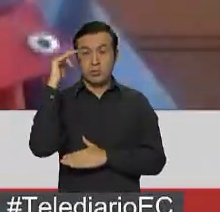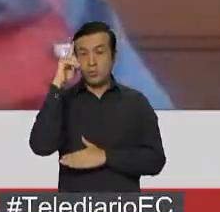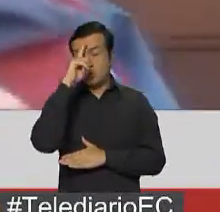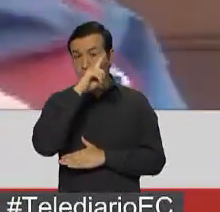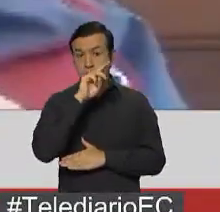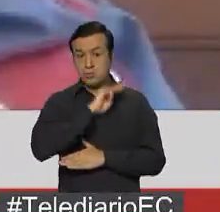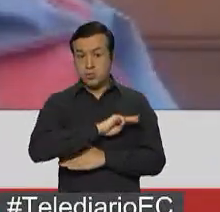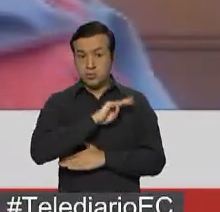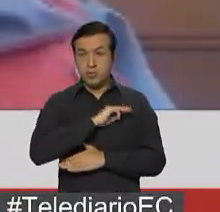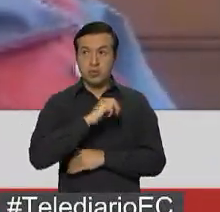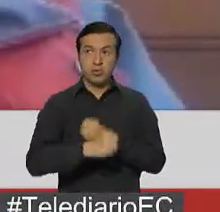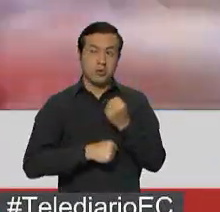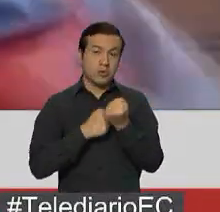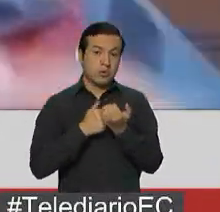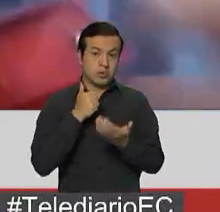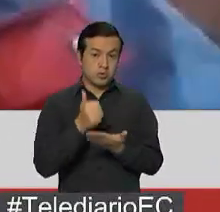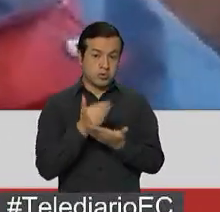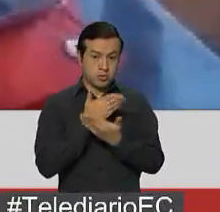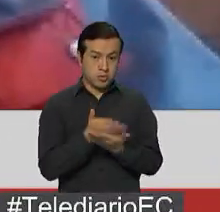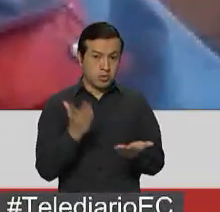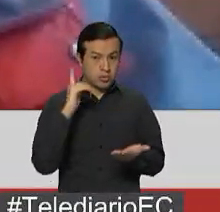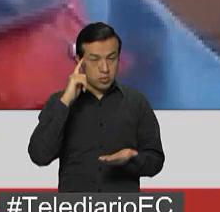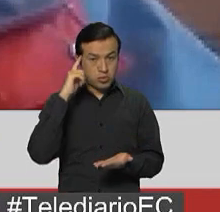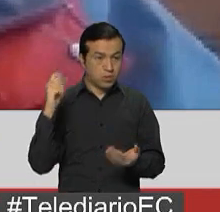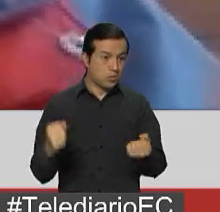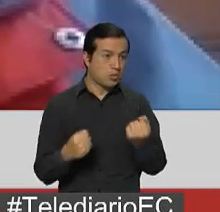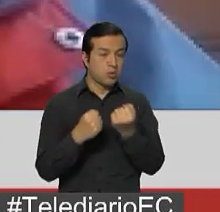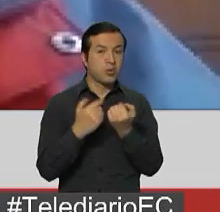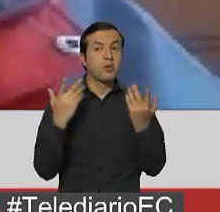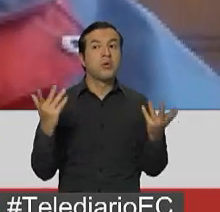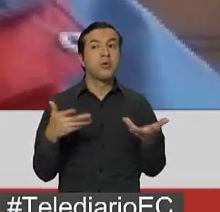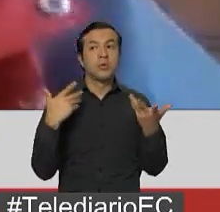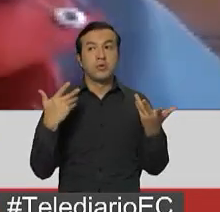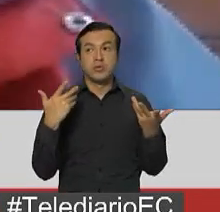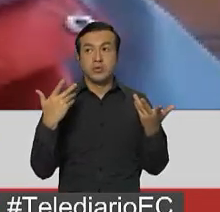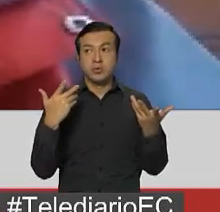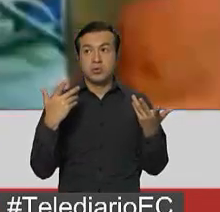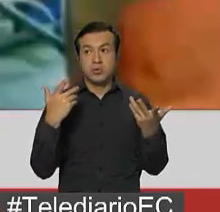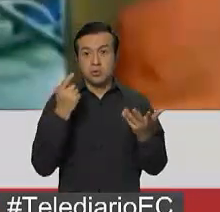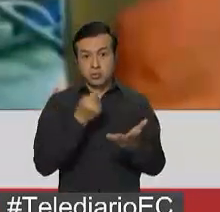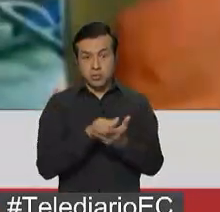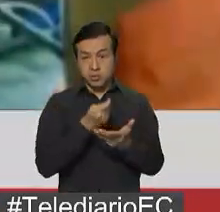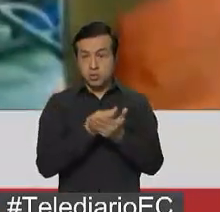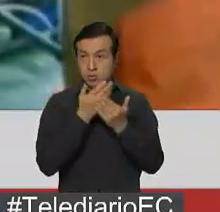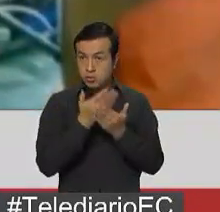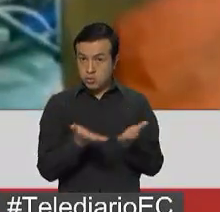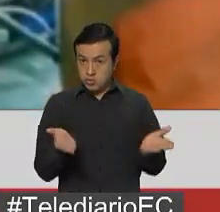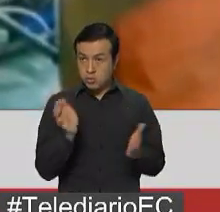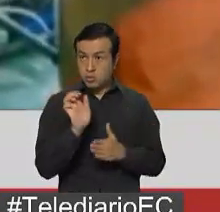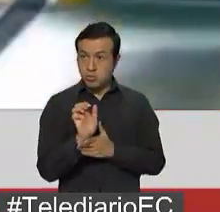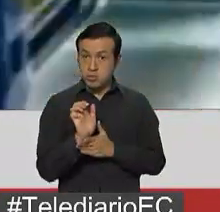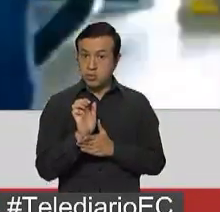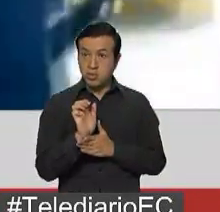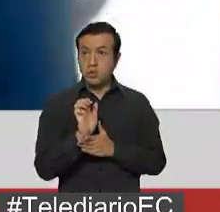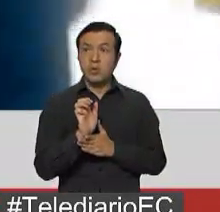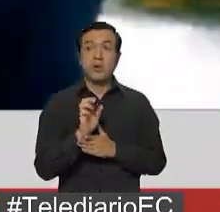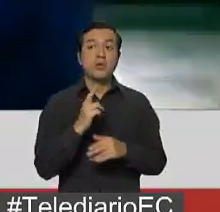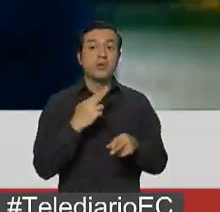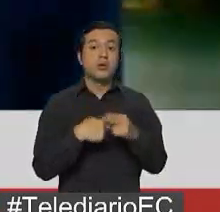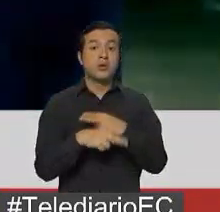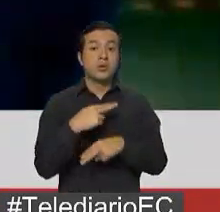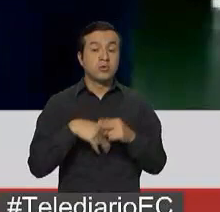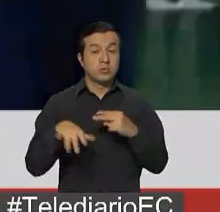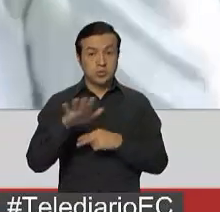municipio cómo puede apoyar el gobierno cómo puede apoyar tenemos las campañas consuma los nuestros la federación de cámaras de comercio del ecuador